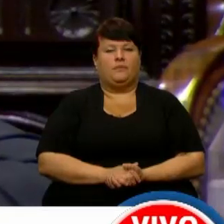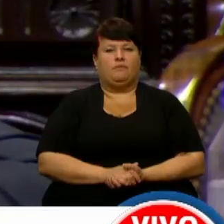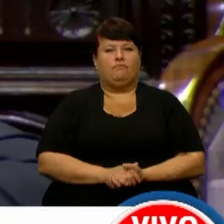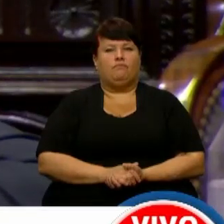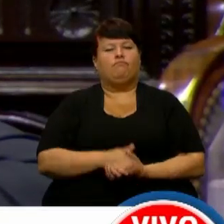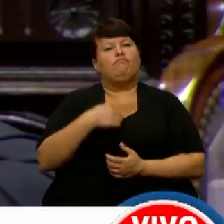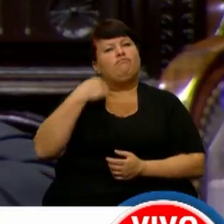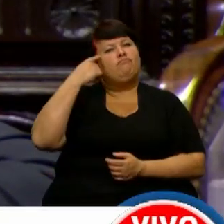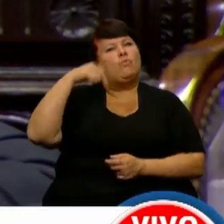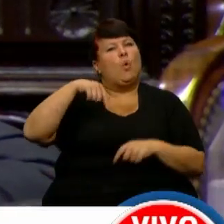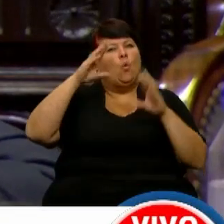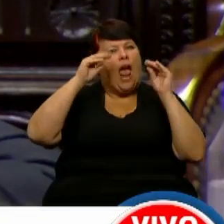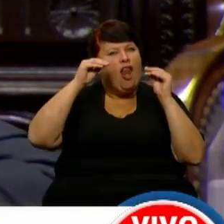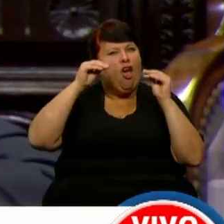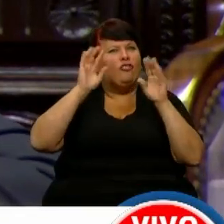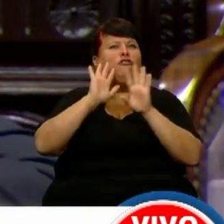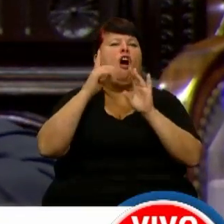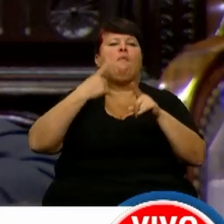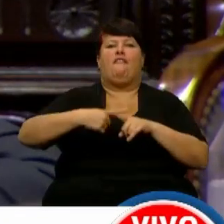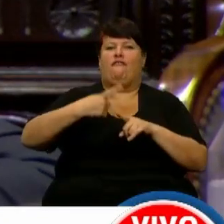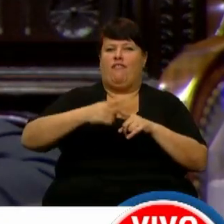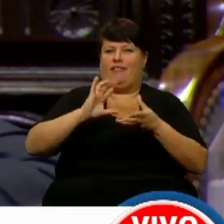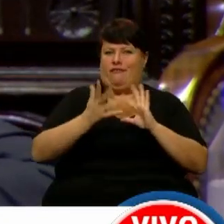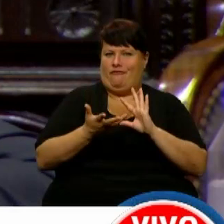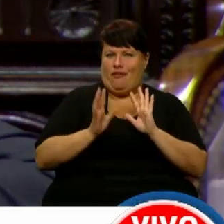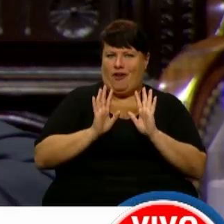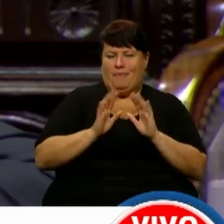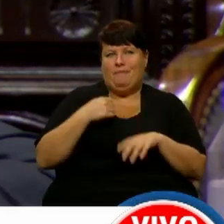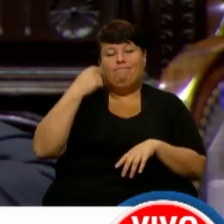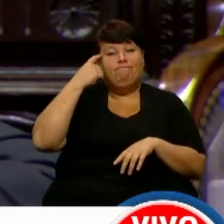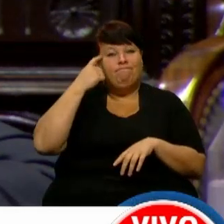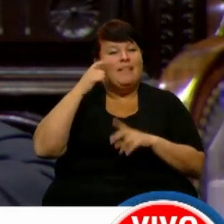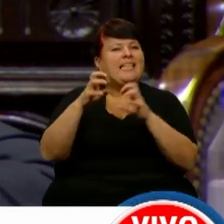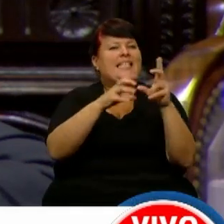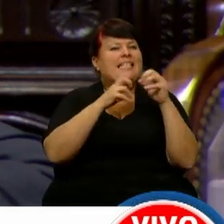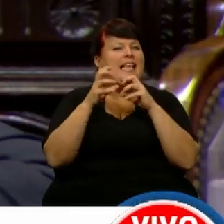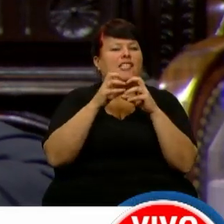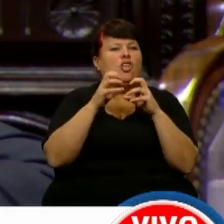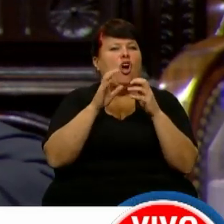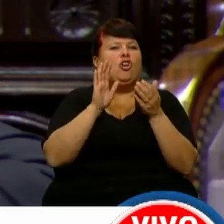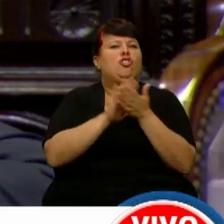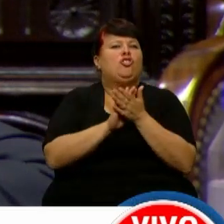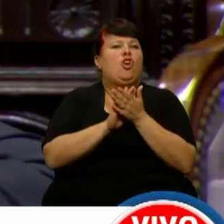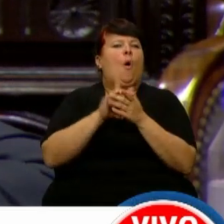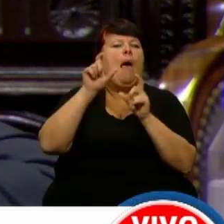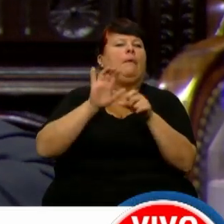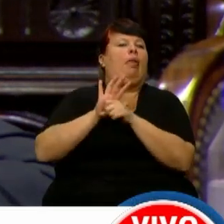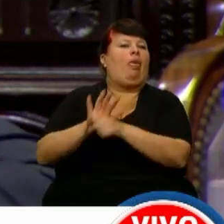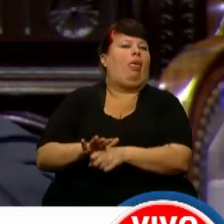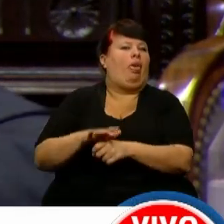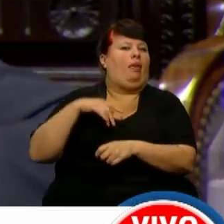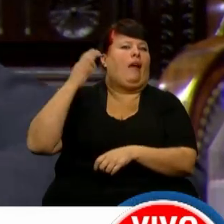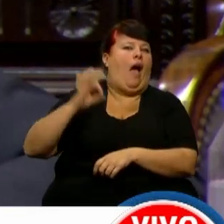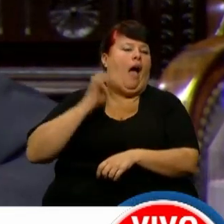Creo que es una noche para festejar. Diría que es la sesión de los postergados,